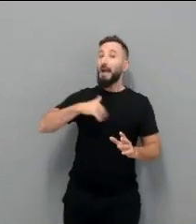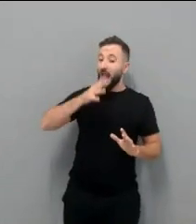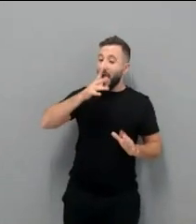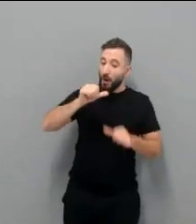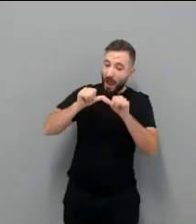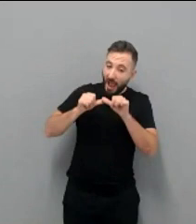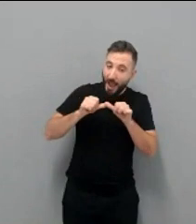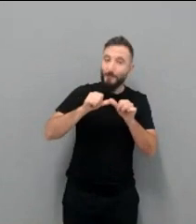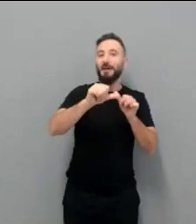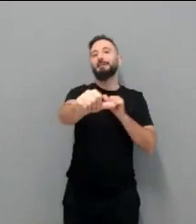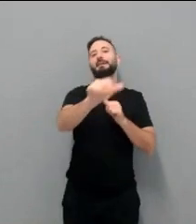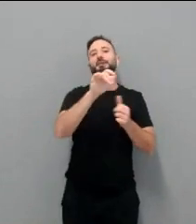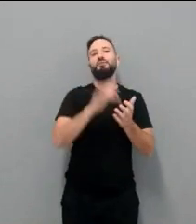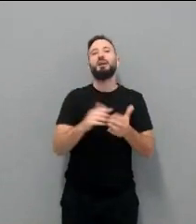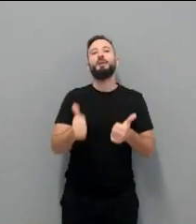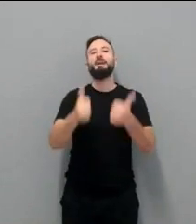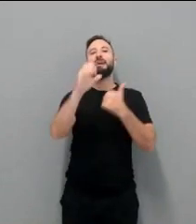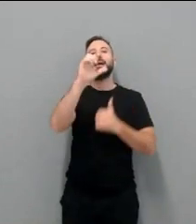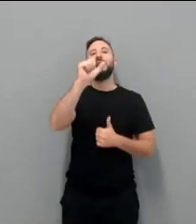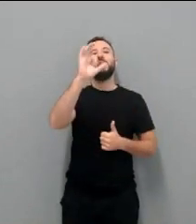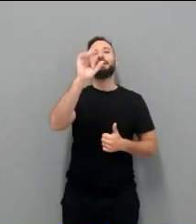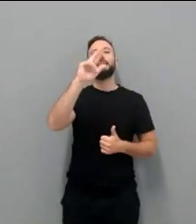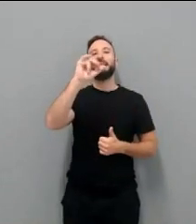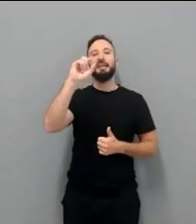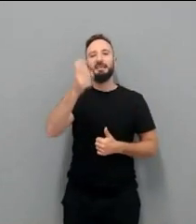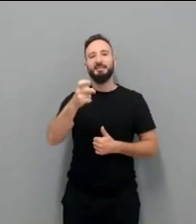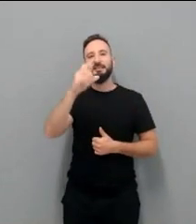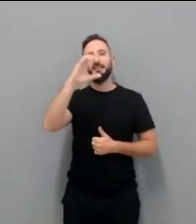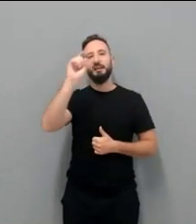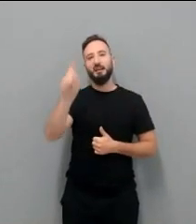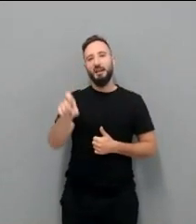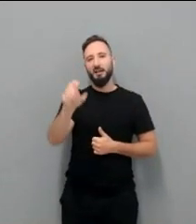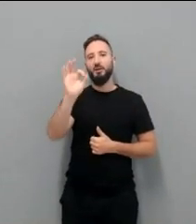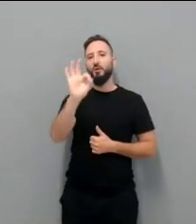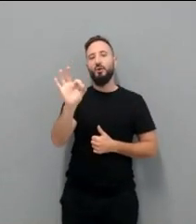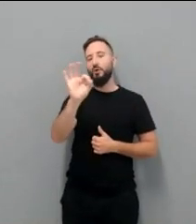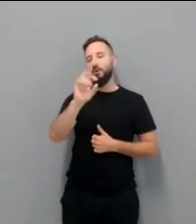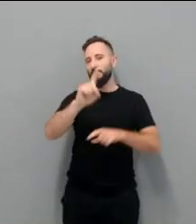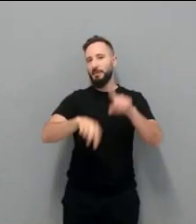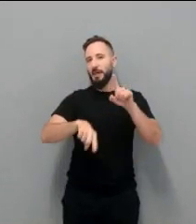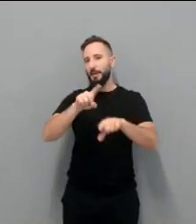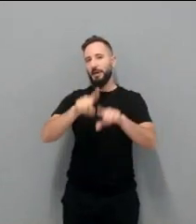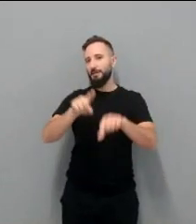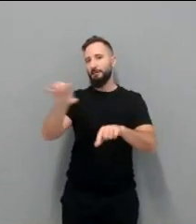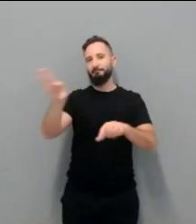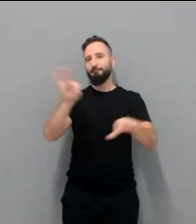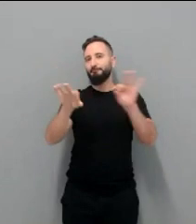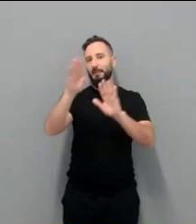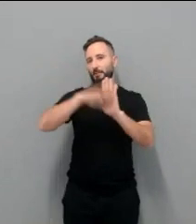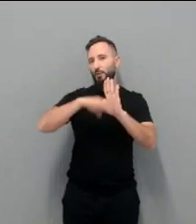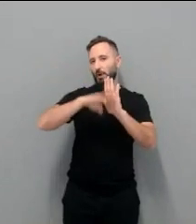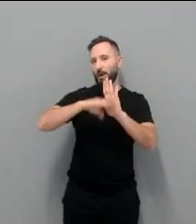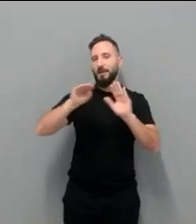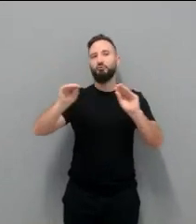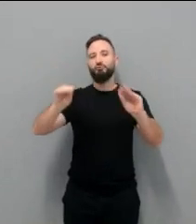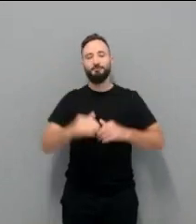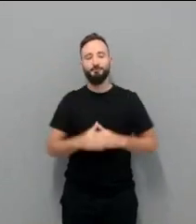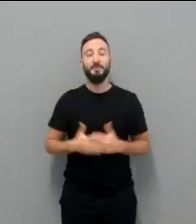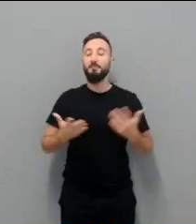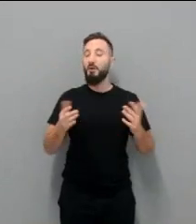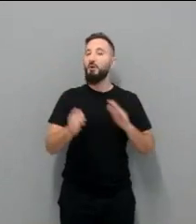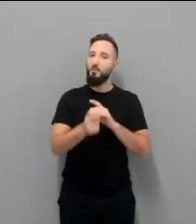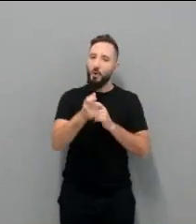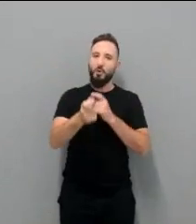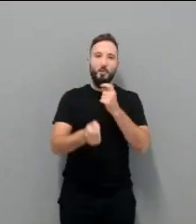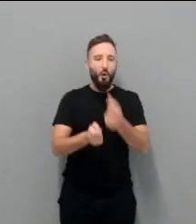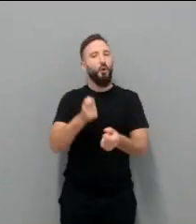¿no? A ese Asterisk Grid o a ese Grid 3, pues bueno, depende de lo que valoremos, ¿vale? Pero todavía, pues eso, vamos poco a